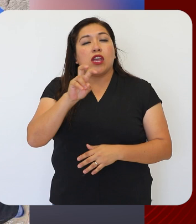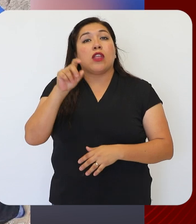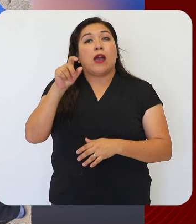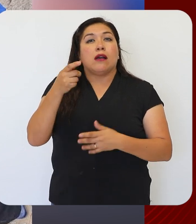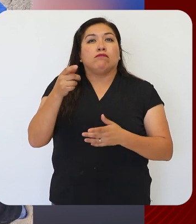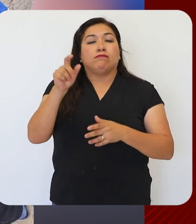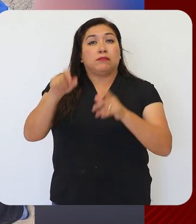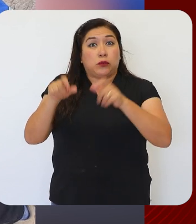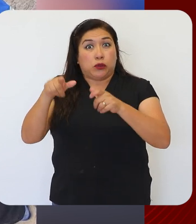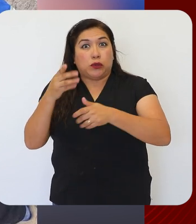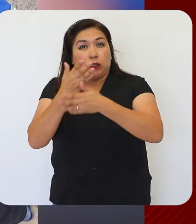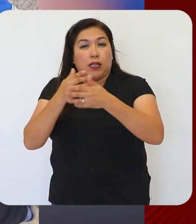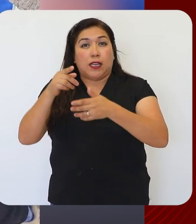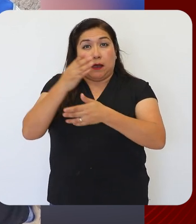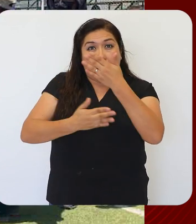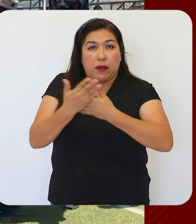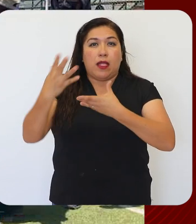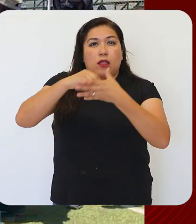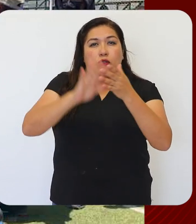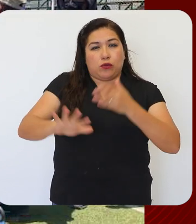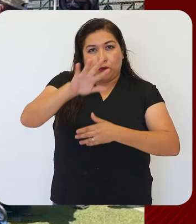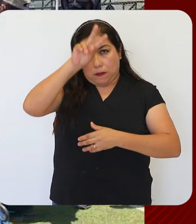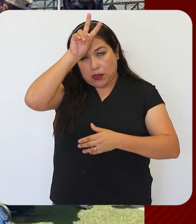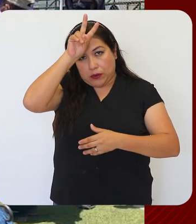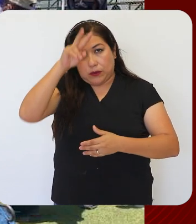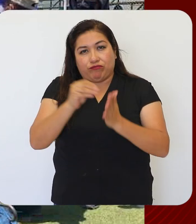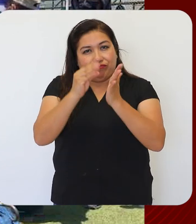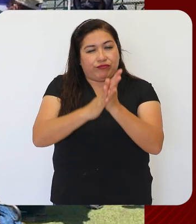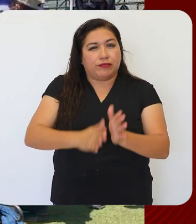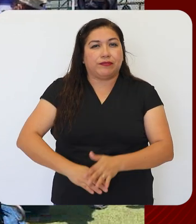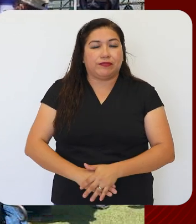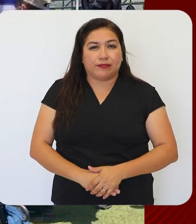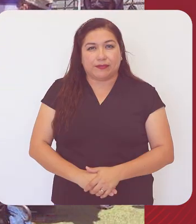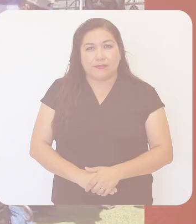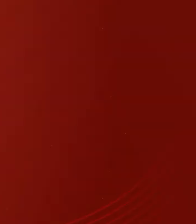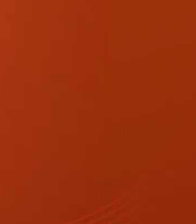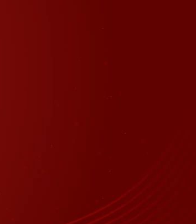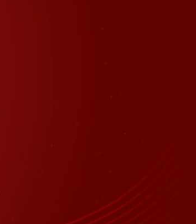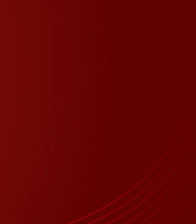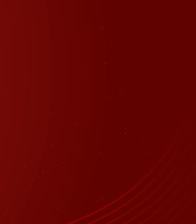registrar a más de 206.000 personas con discapacidad en el territorio nacional.